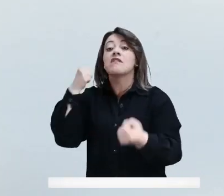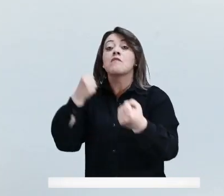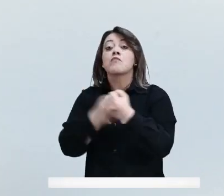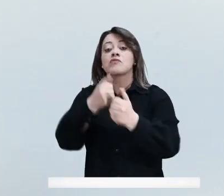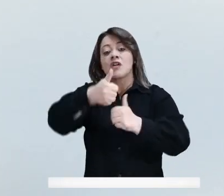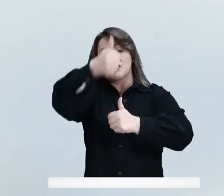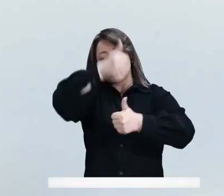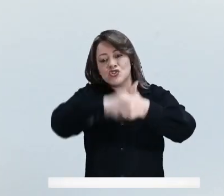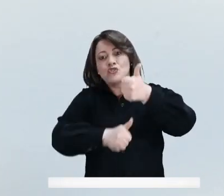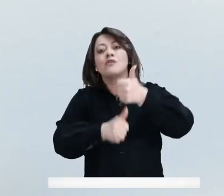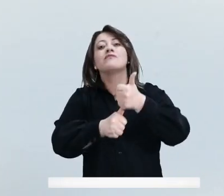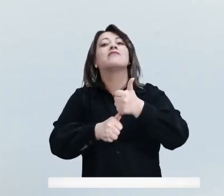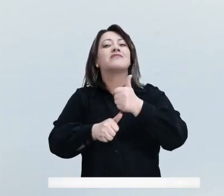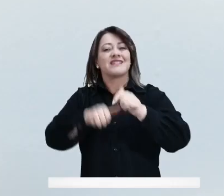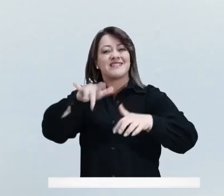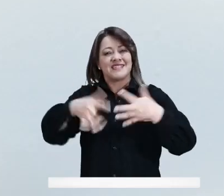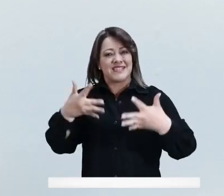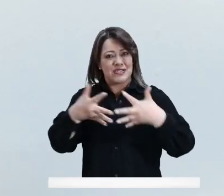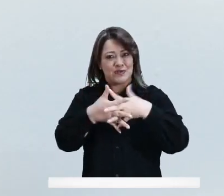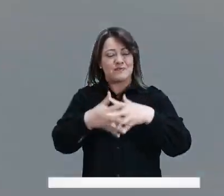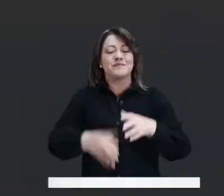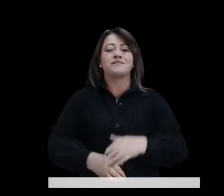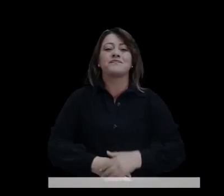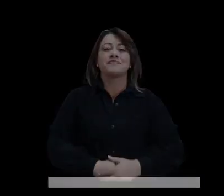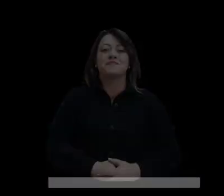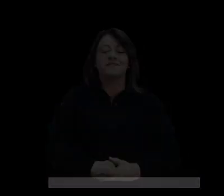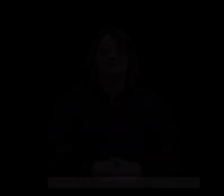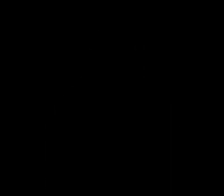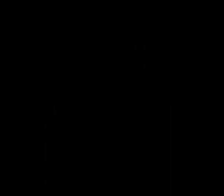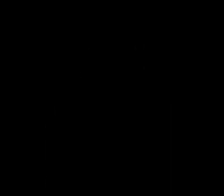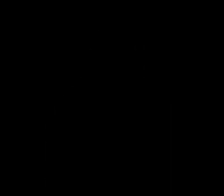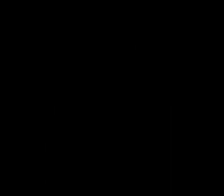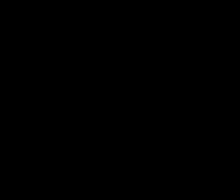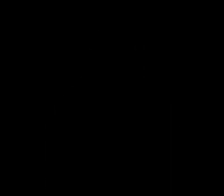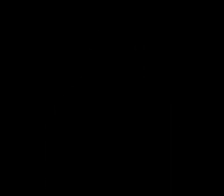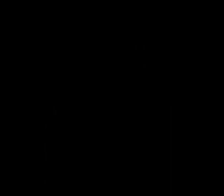y va a lograr también pues ayudar a la economía popular.